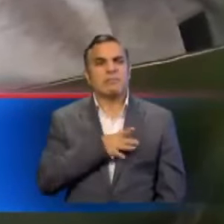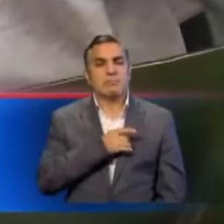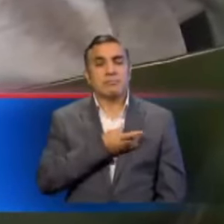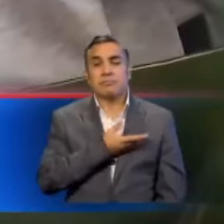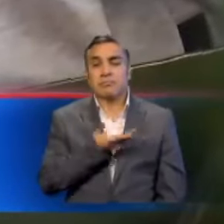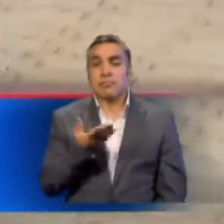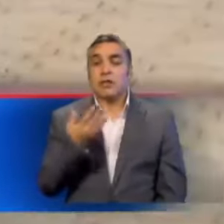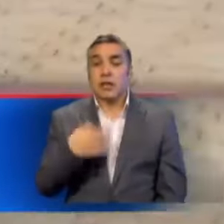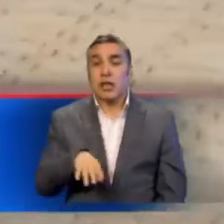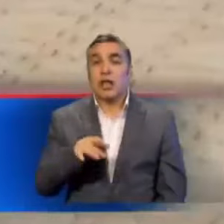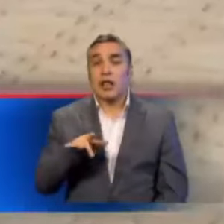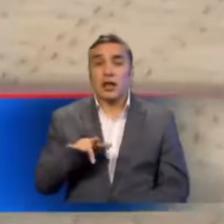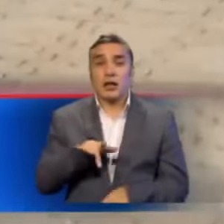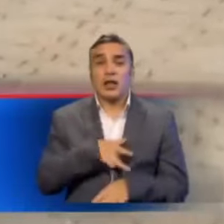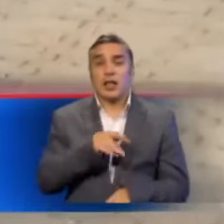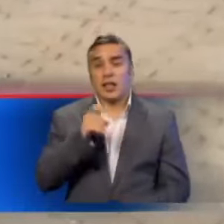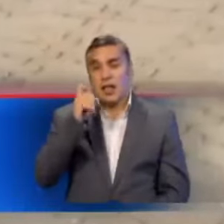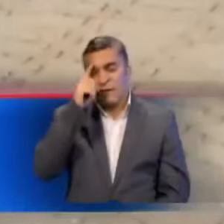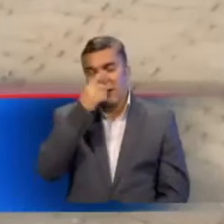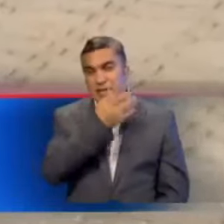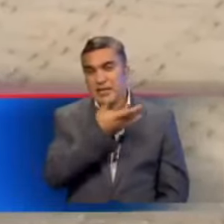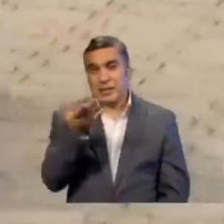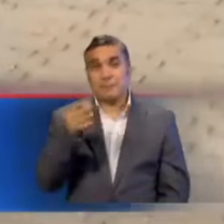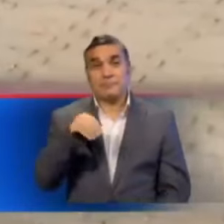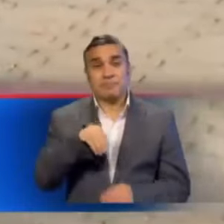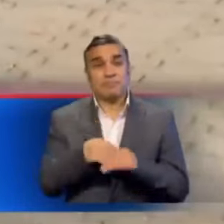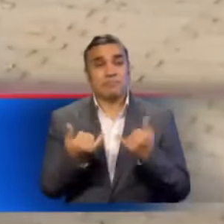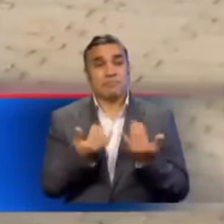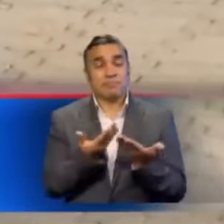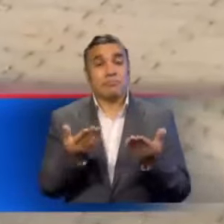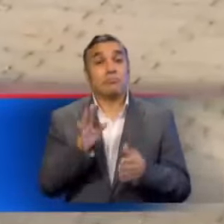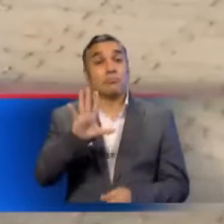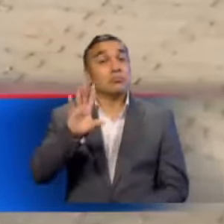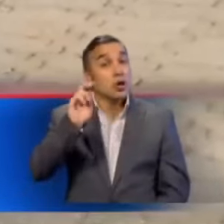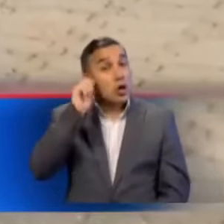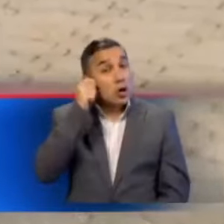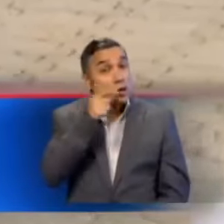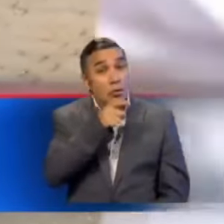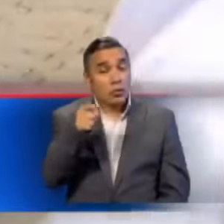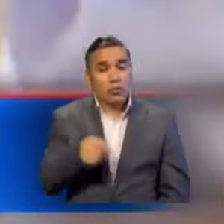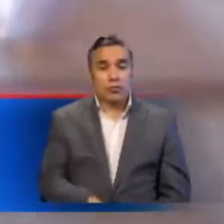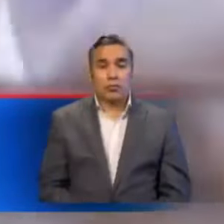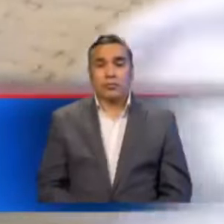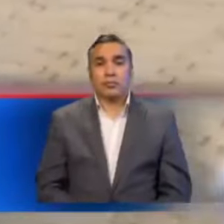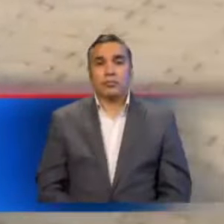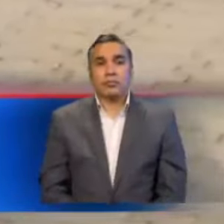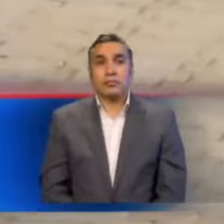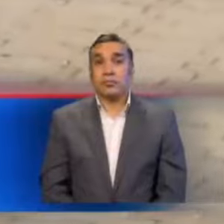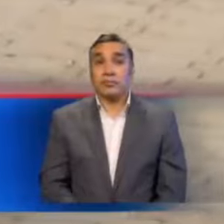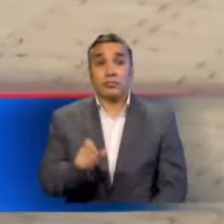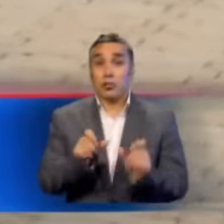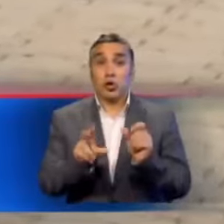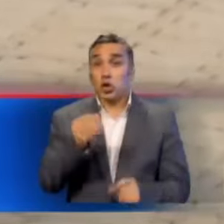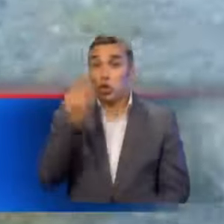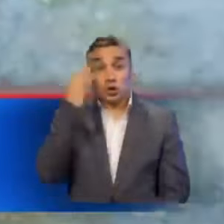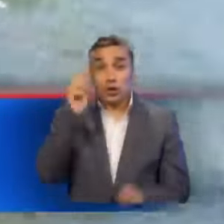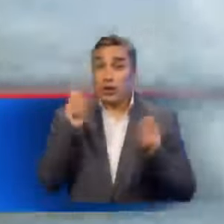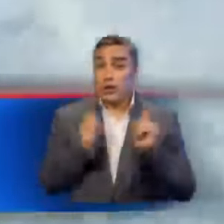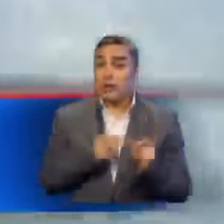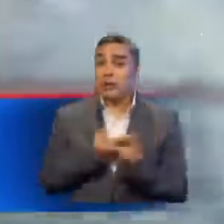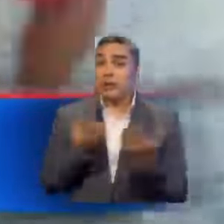escenario complicado que están viviendo en estos momentos. Recordemos, para las personas que recién conocen el